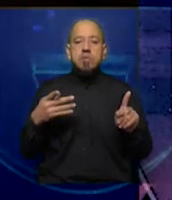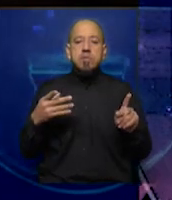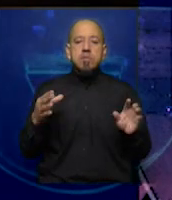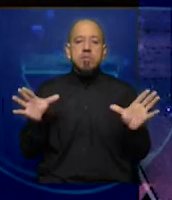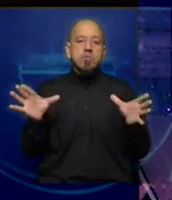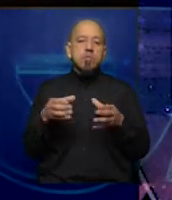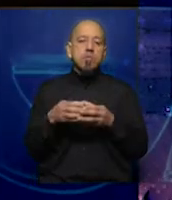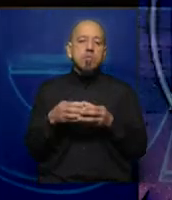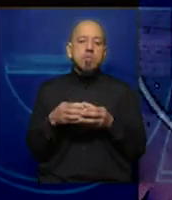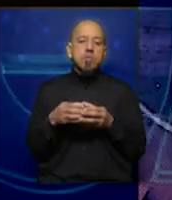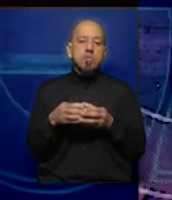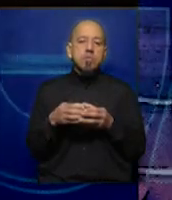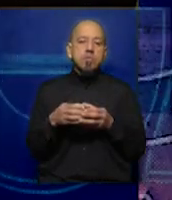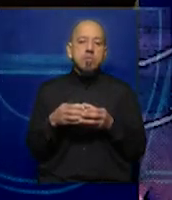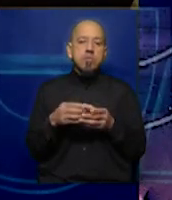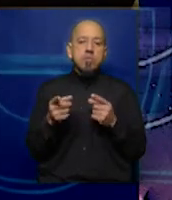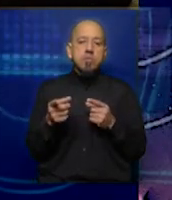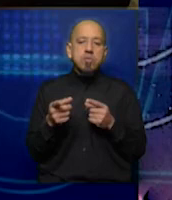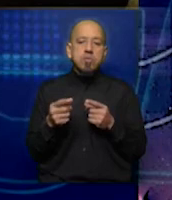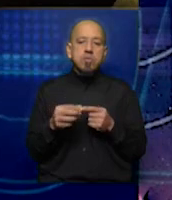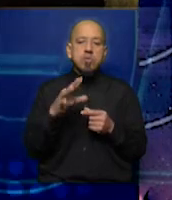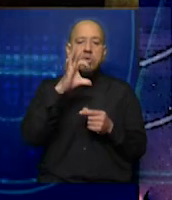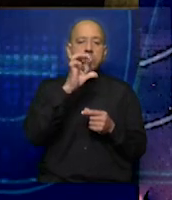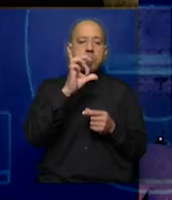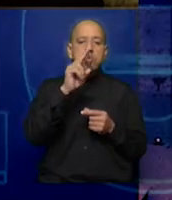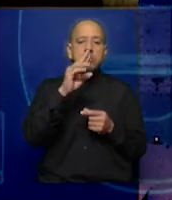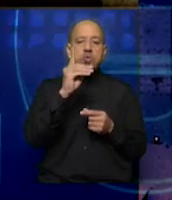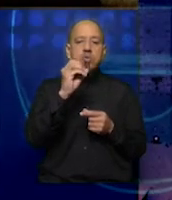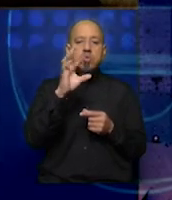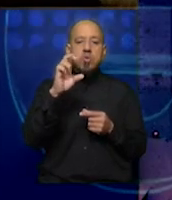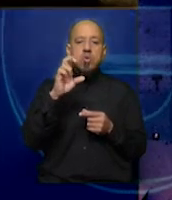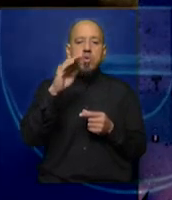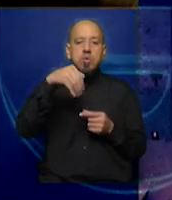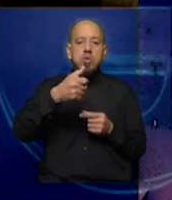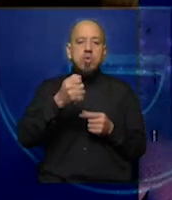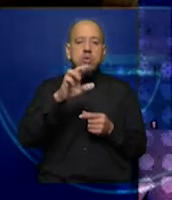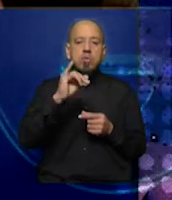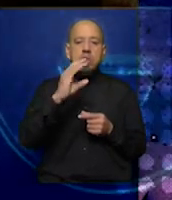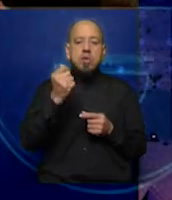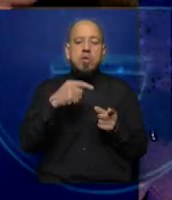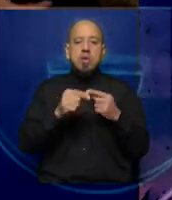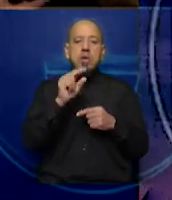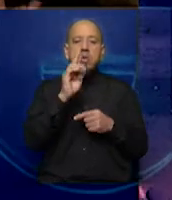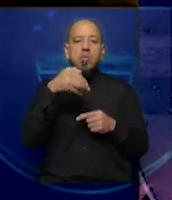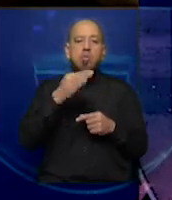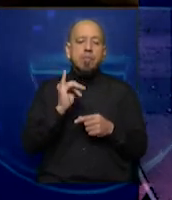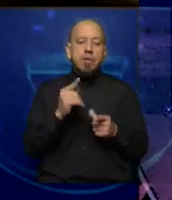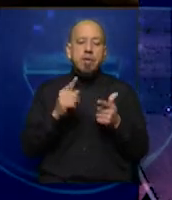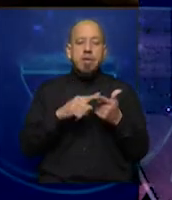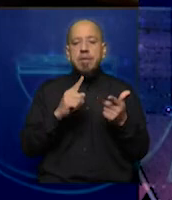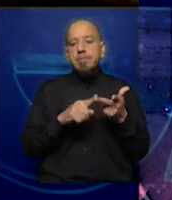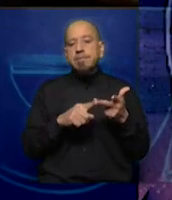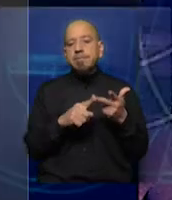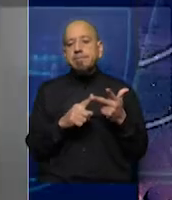deben conocer, que es Sudor Marica, una banda argentina. Va a estar Dani Umpi con su set, va a